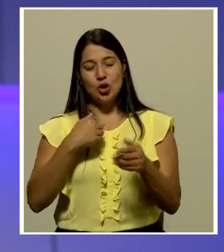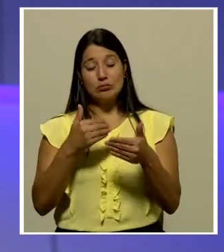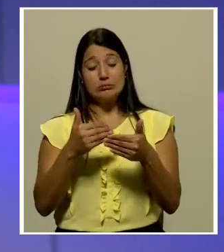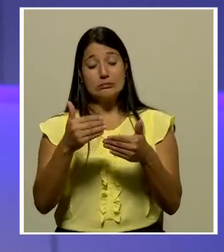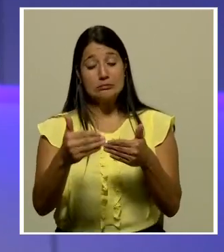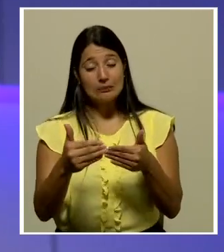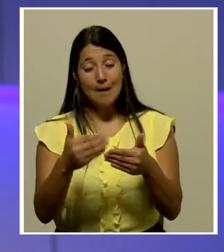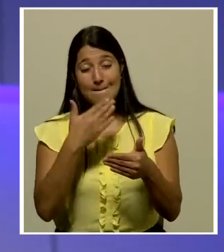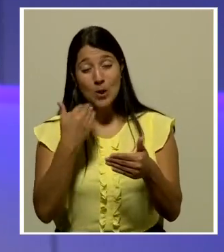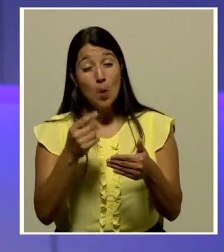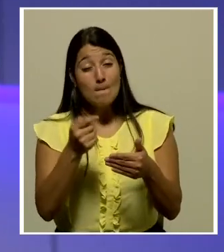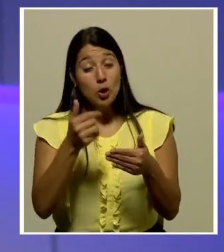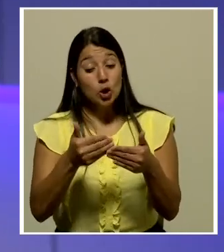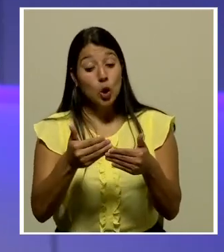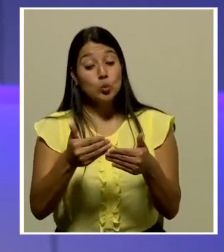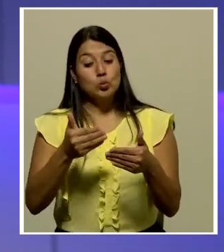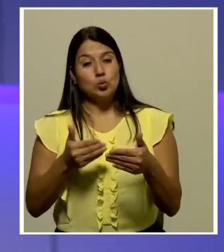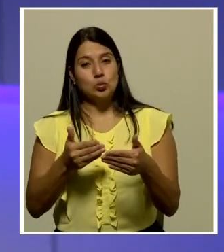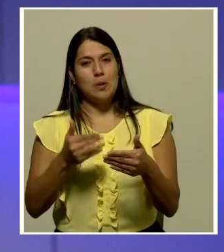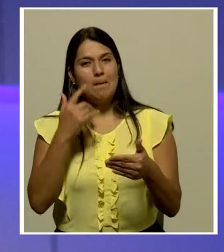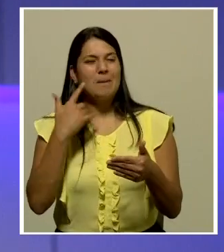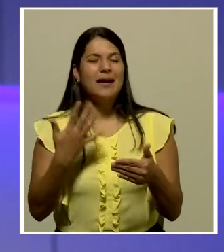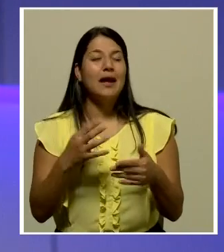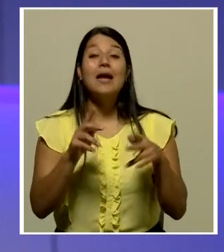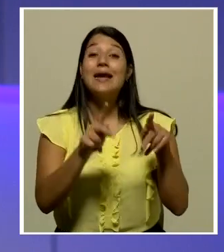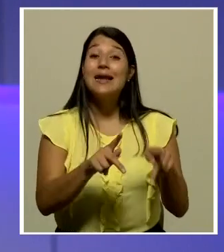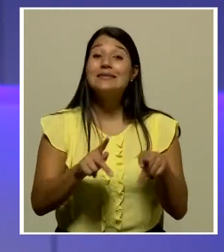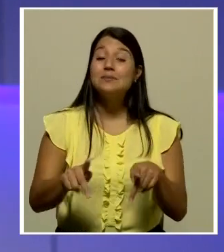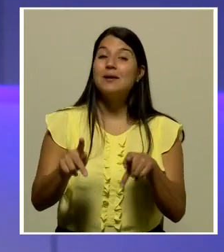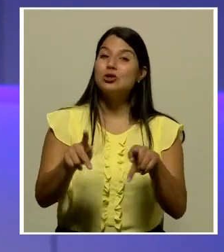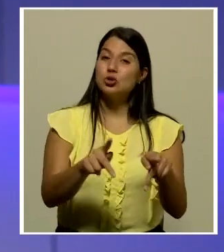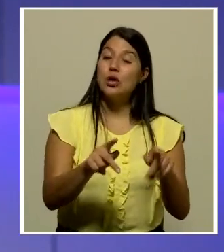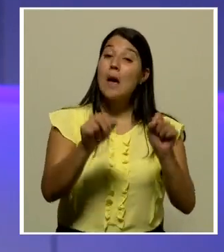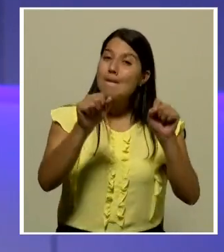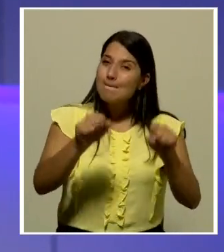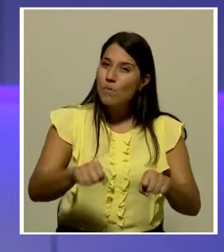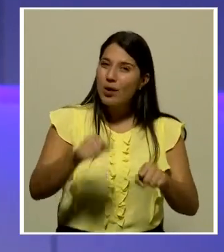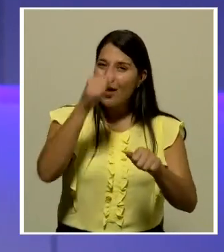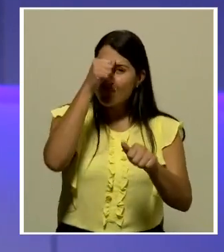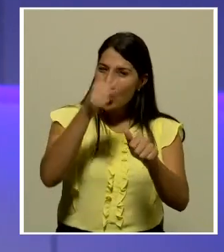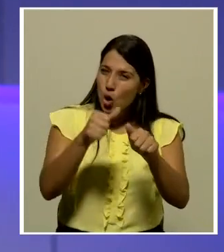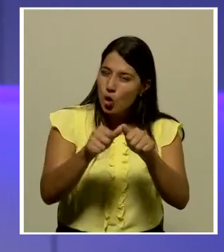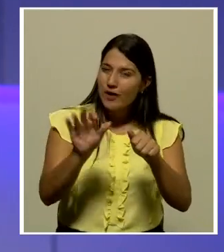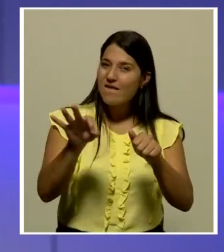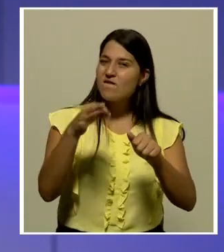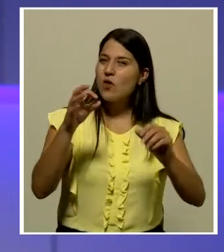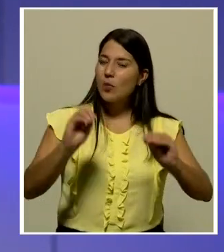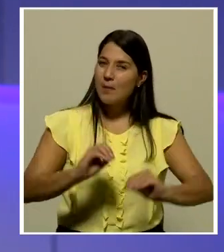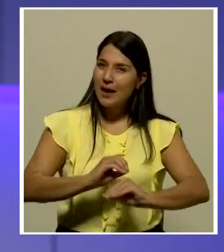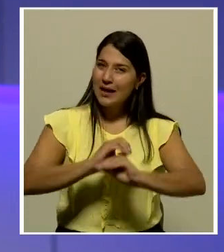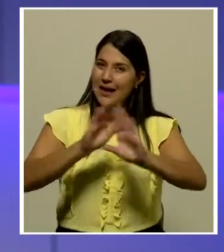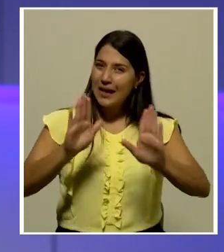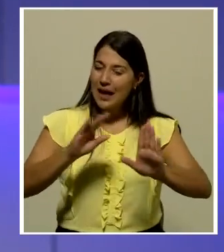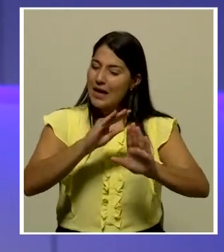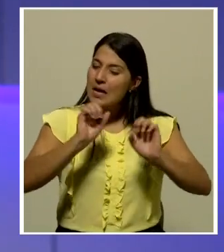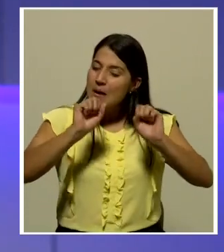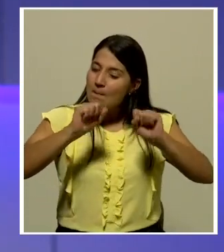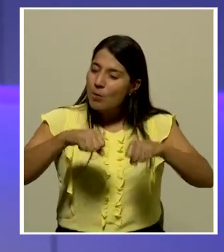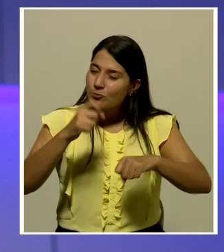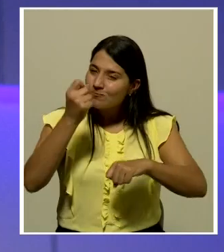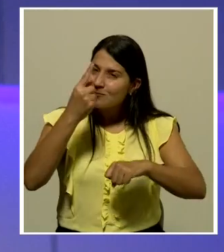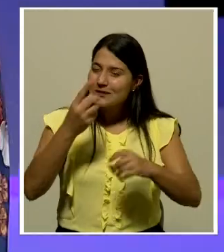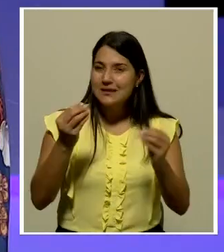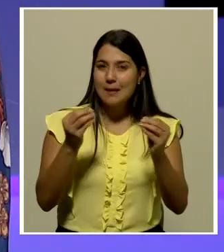un poquito para atrás para que la gente, el público, pueda recordar con claridad y elaborar un poquito.